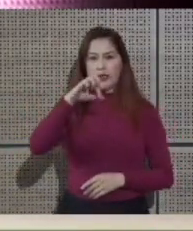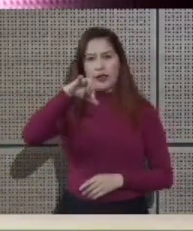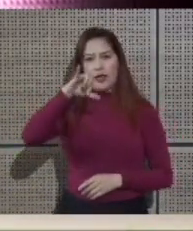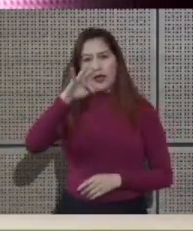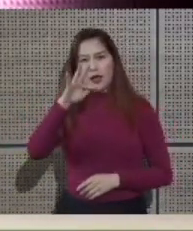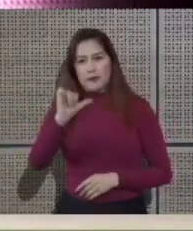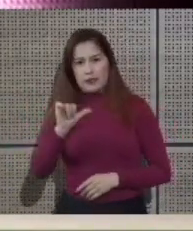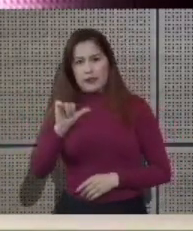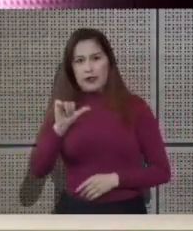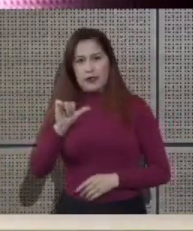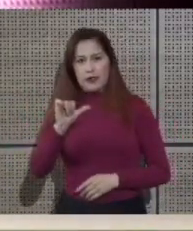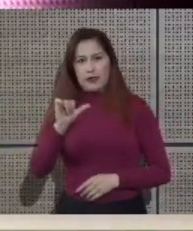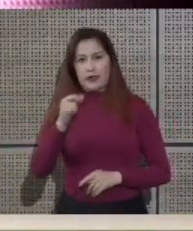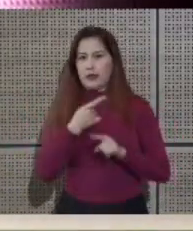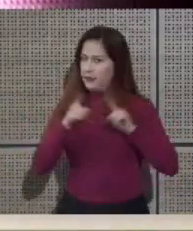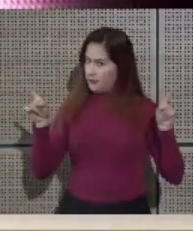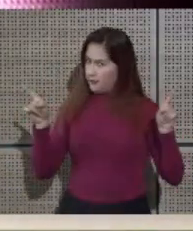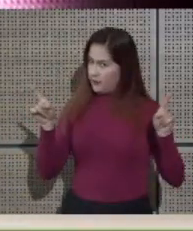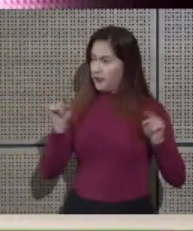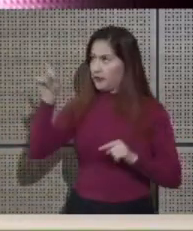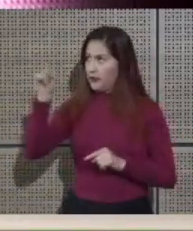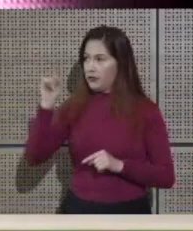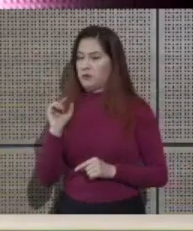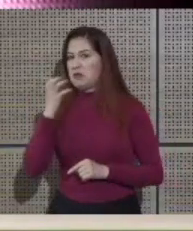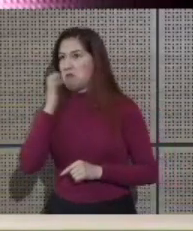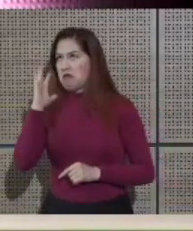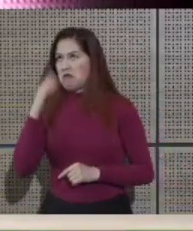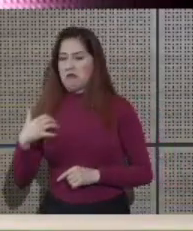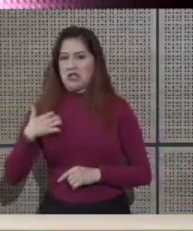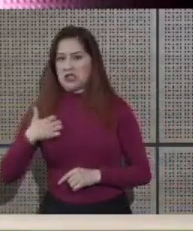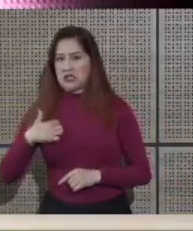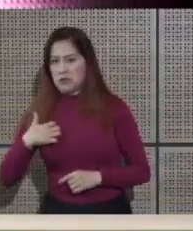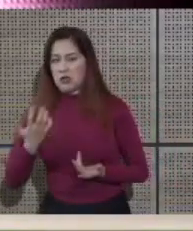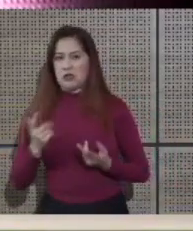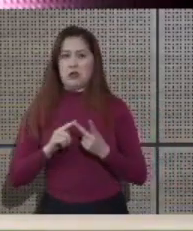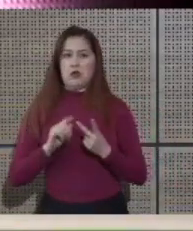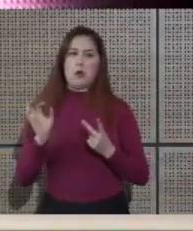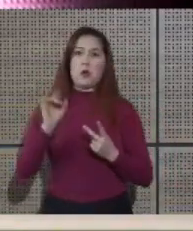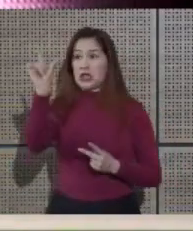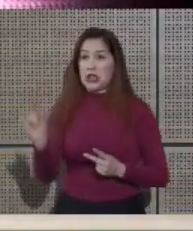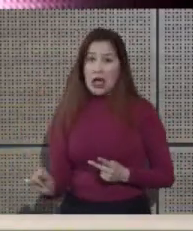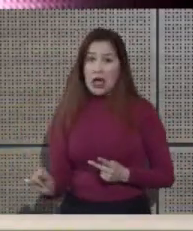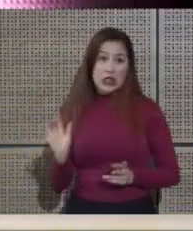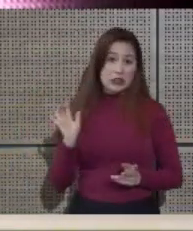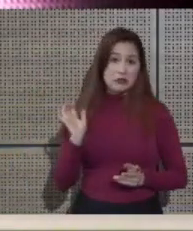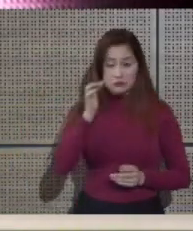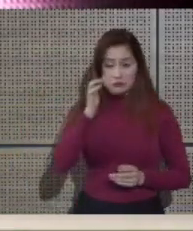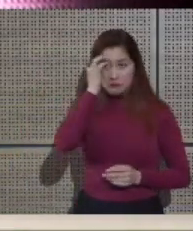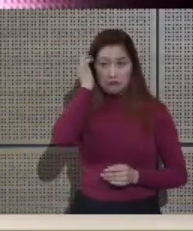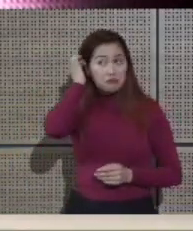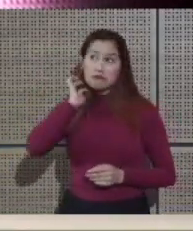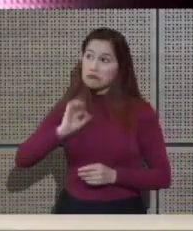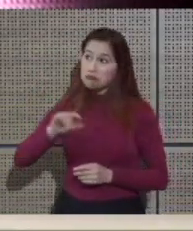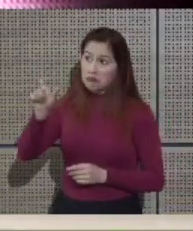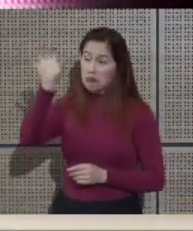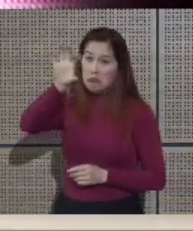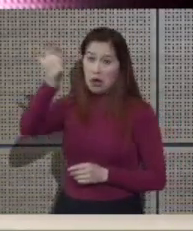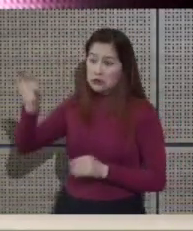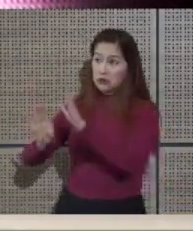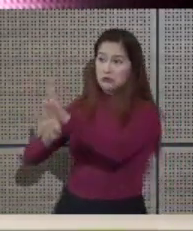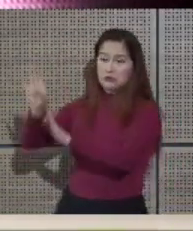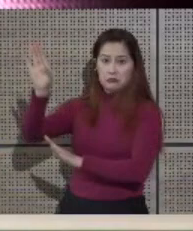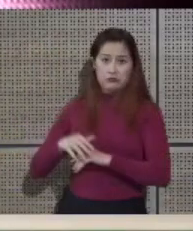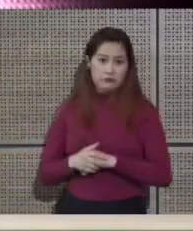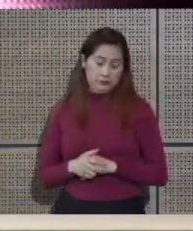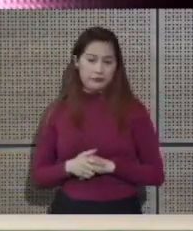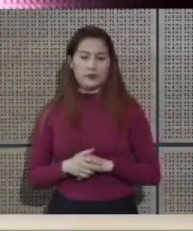de ingresos que tiene España e Italia. Es decir, que estamos hablando de países desarrollados. Para poder hacer